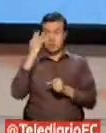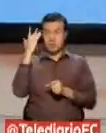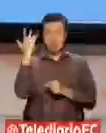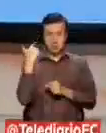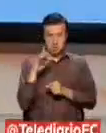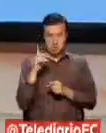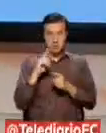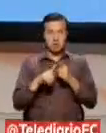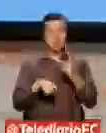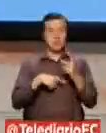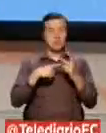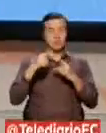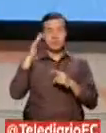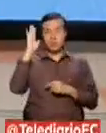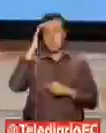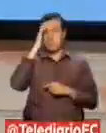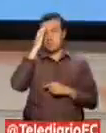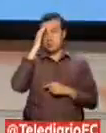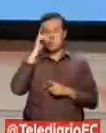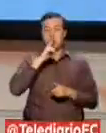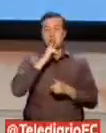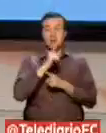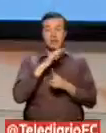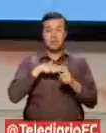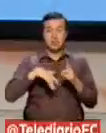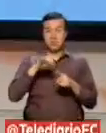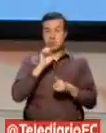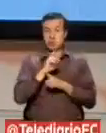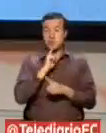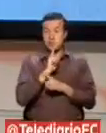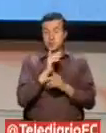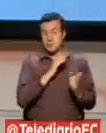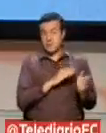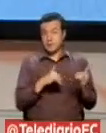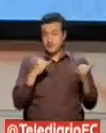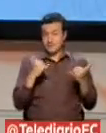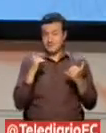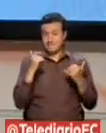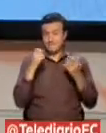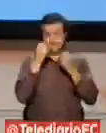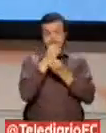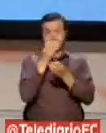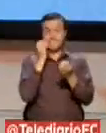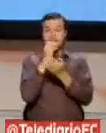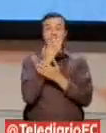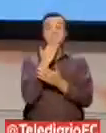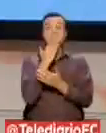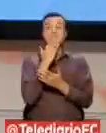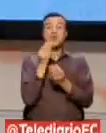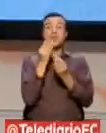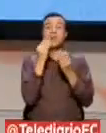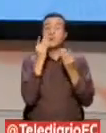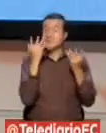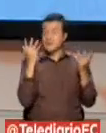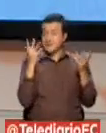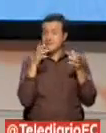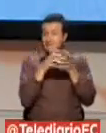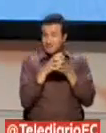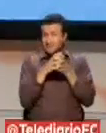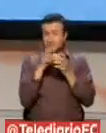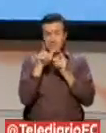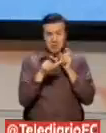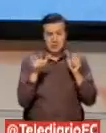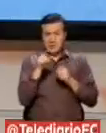anterior. Preocupante lo que está sucediendo, incluso en nuestro país, porque ahora este tipo de difusión altera un poco la percepción. Sin embargo, la